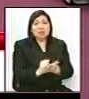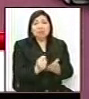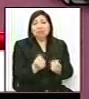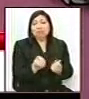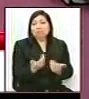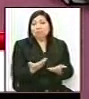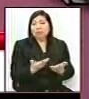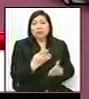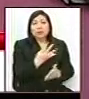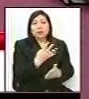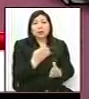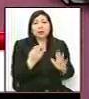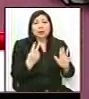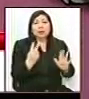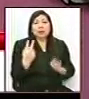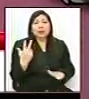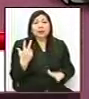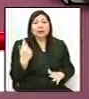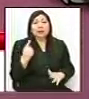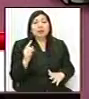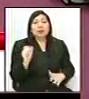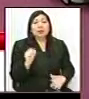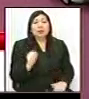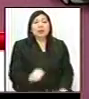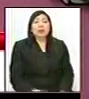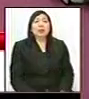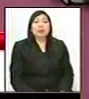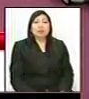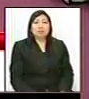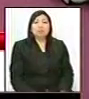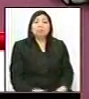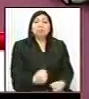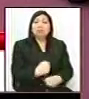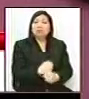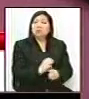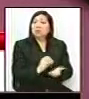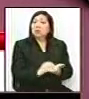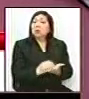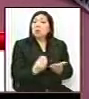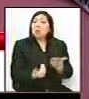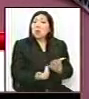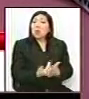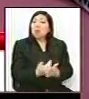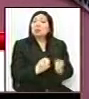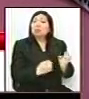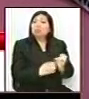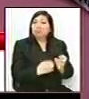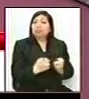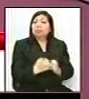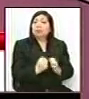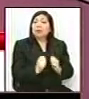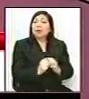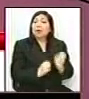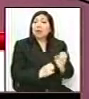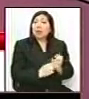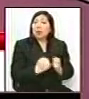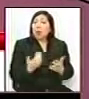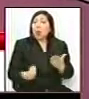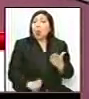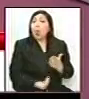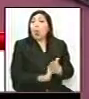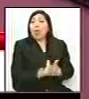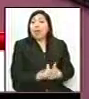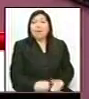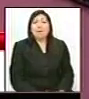costado 473 millones de soles. Es una infraestructura muy moderna, equipada con equipos de última